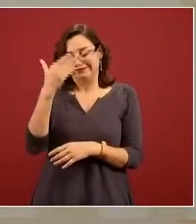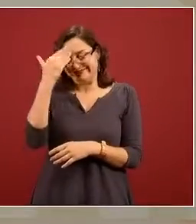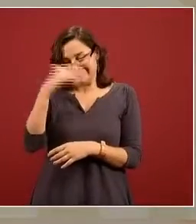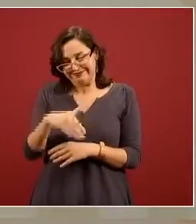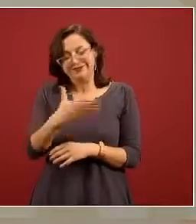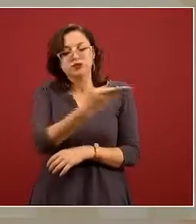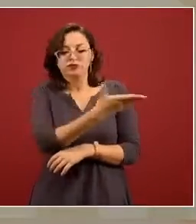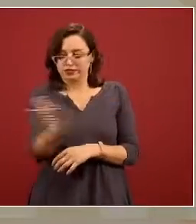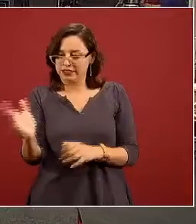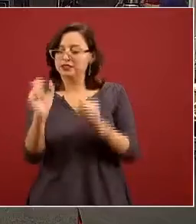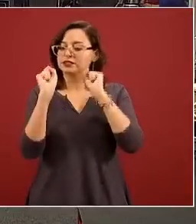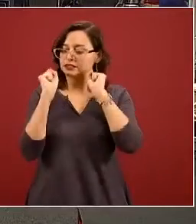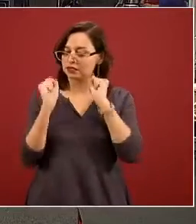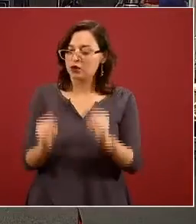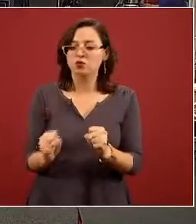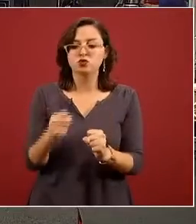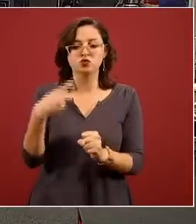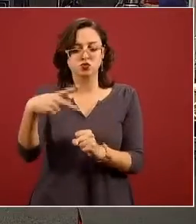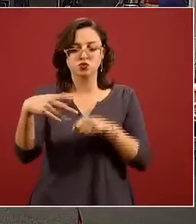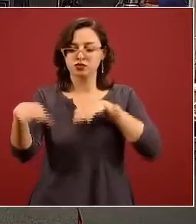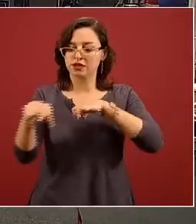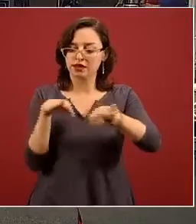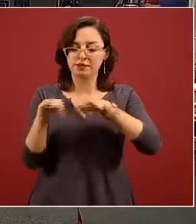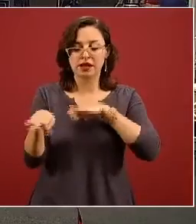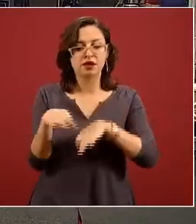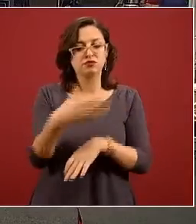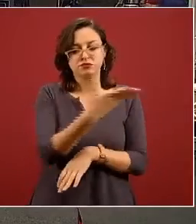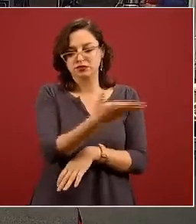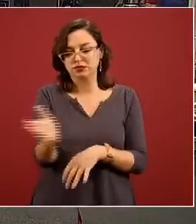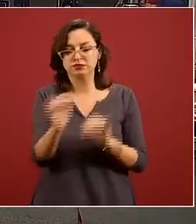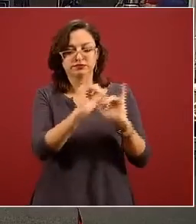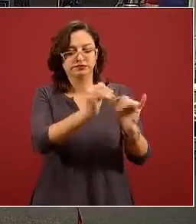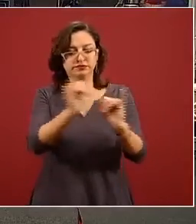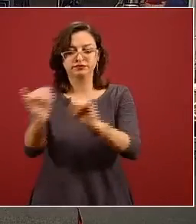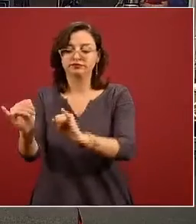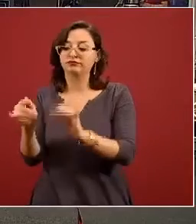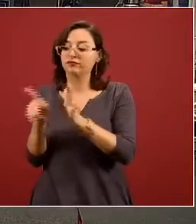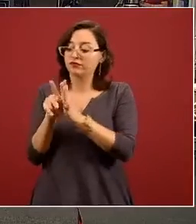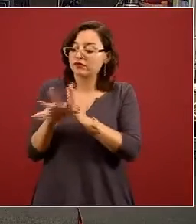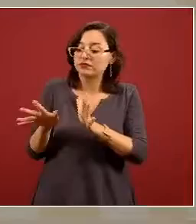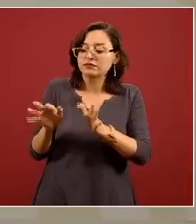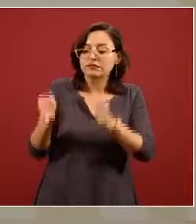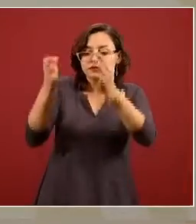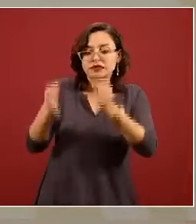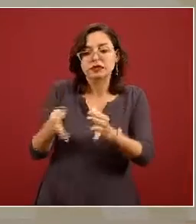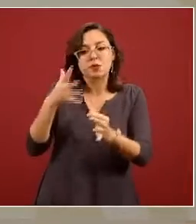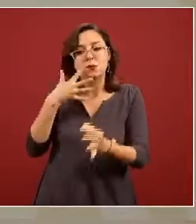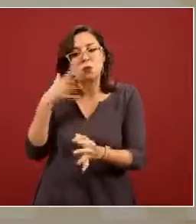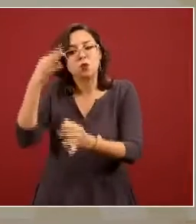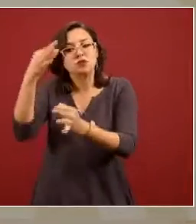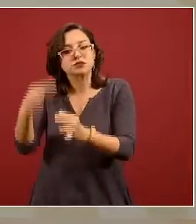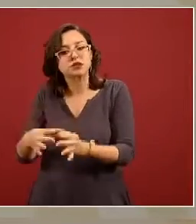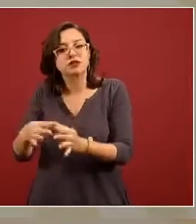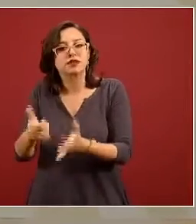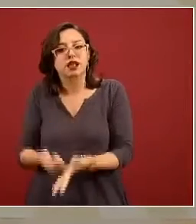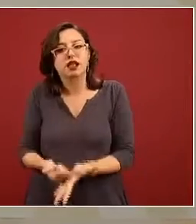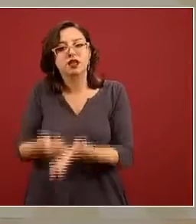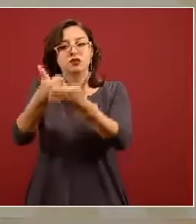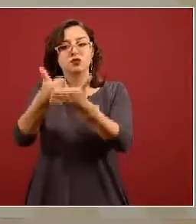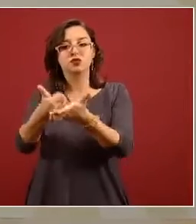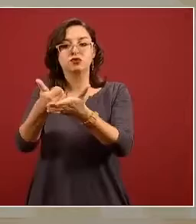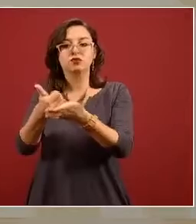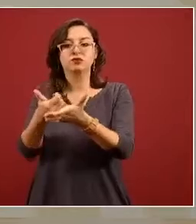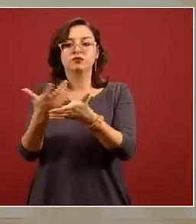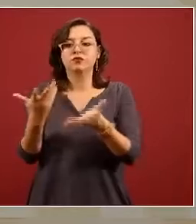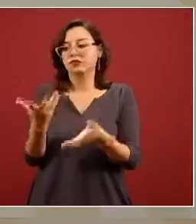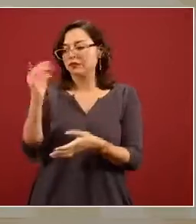los medios en los que ustedes trabajan y ustedes mismas y mismos, la prensa que es responsable, la prensa que ayuda, como decía la